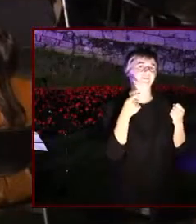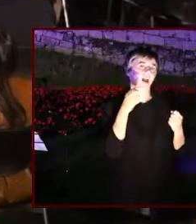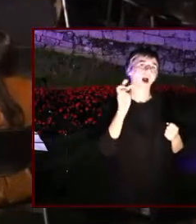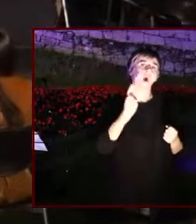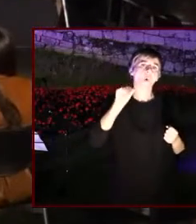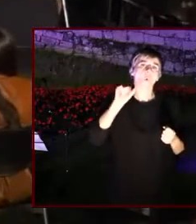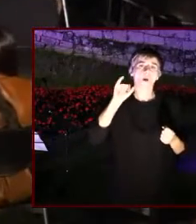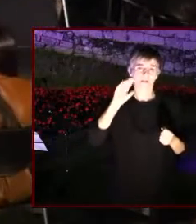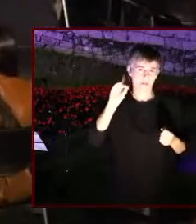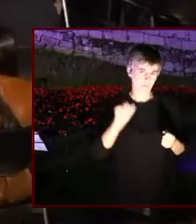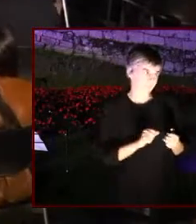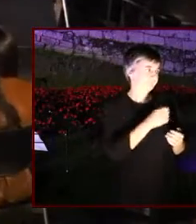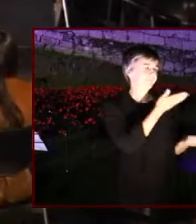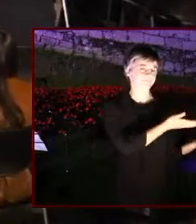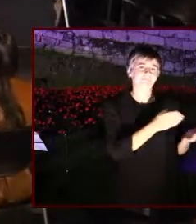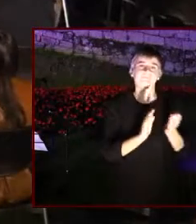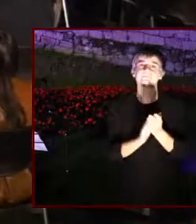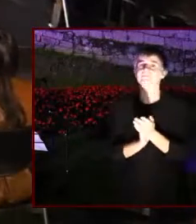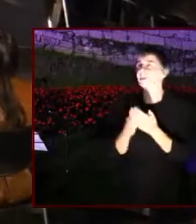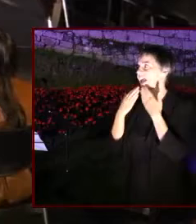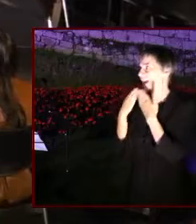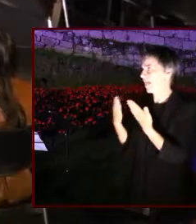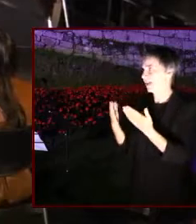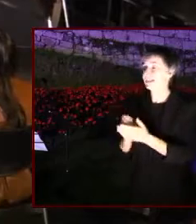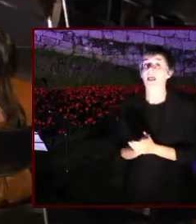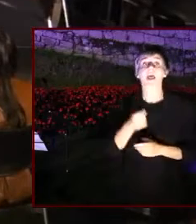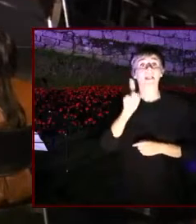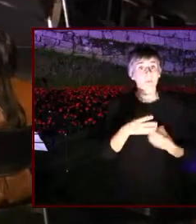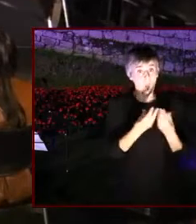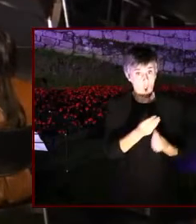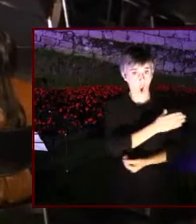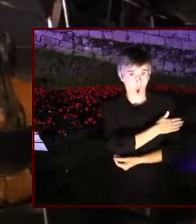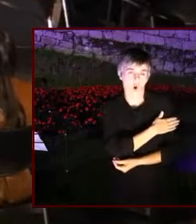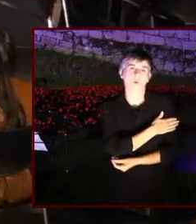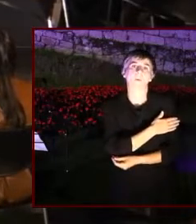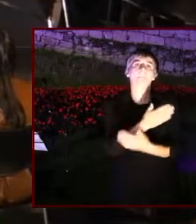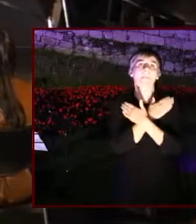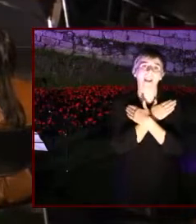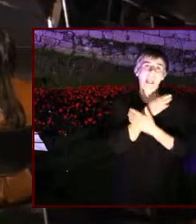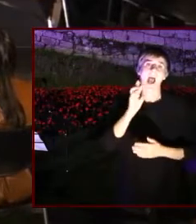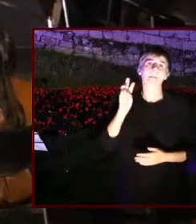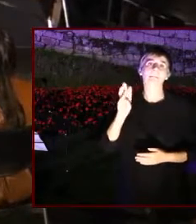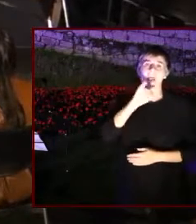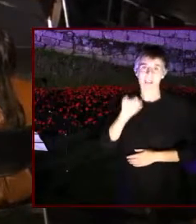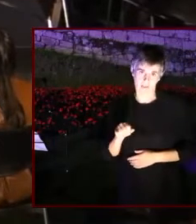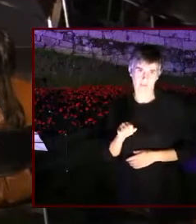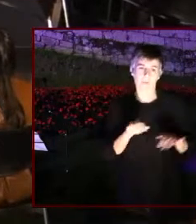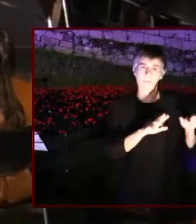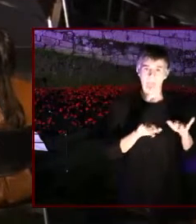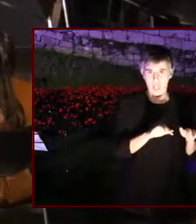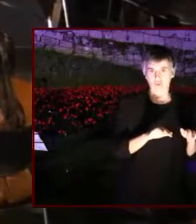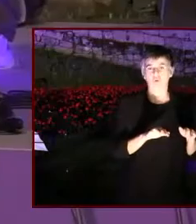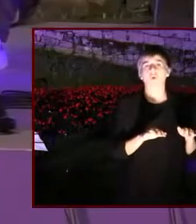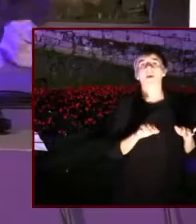Gracias. Acompáñanos ademais María Pérez da Academia Compás ao piano e Paula López ao